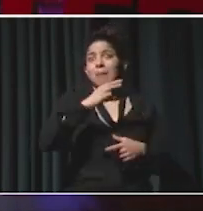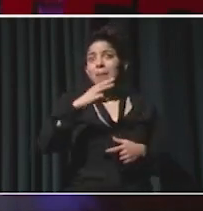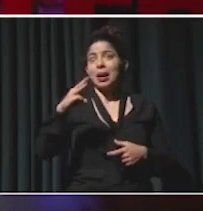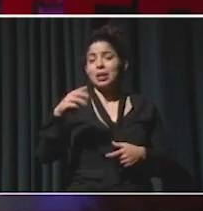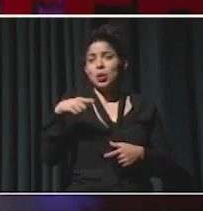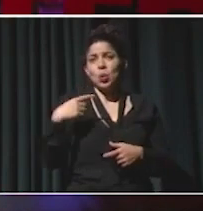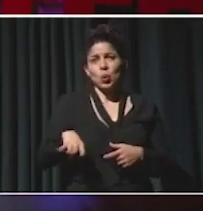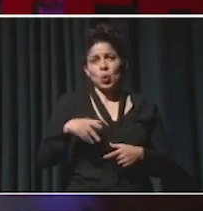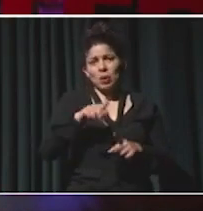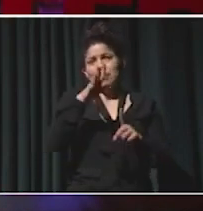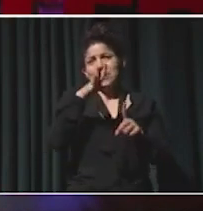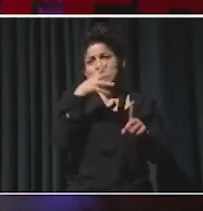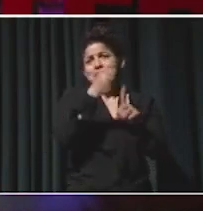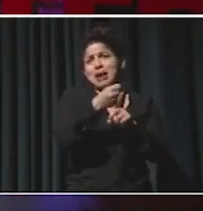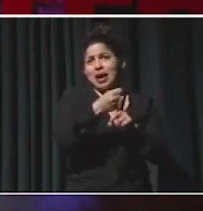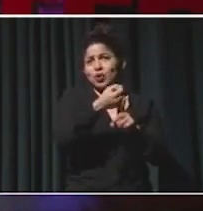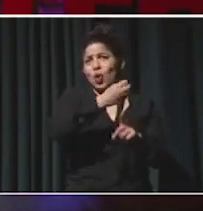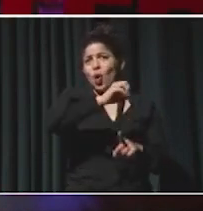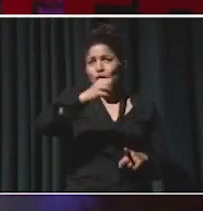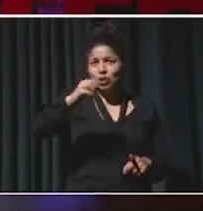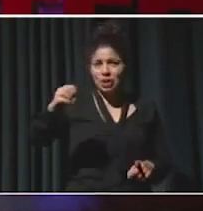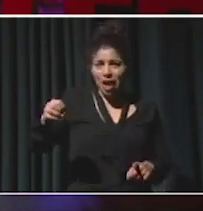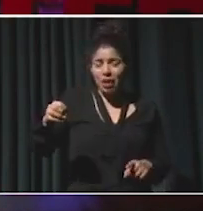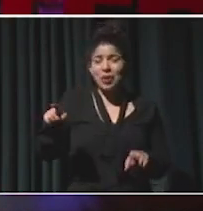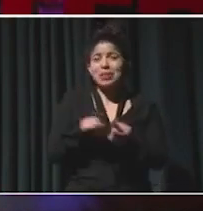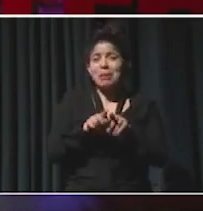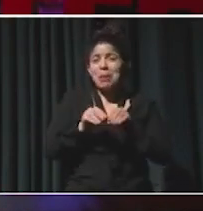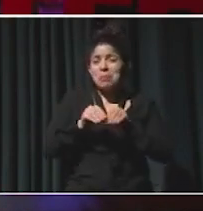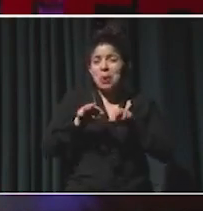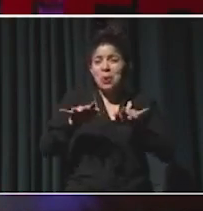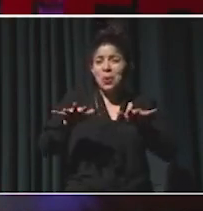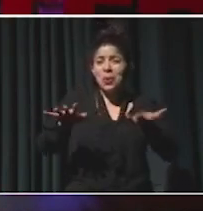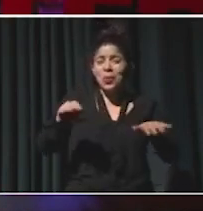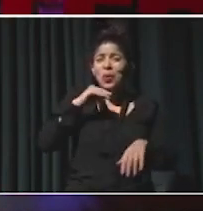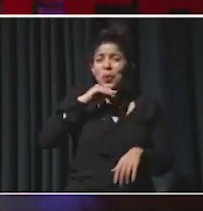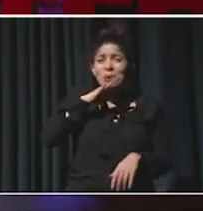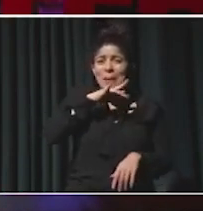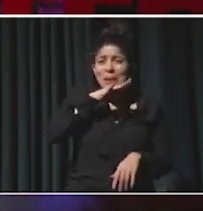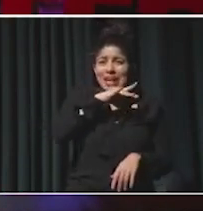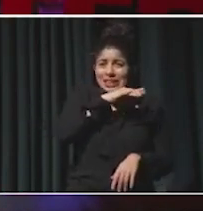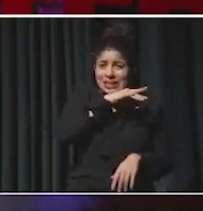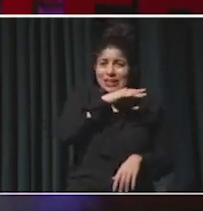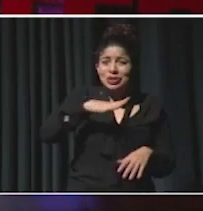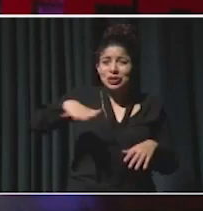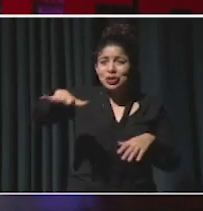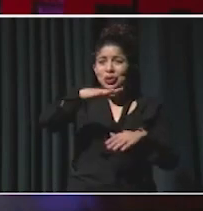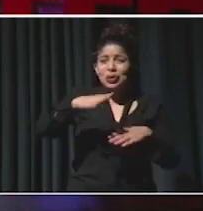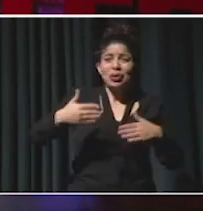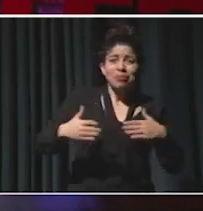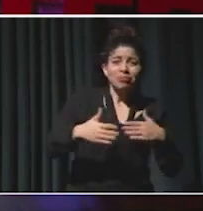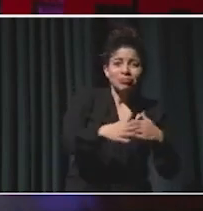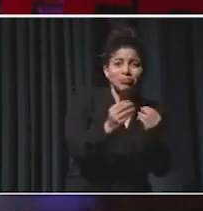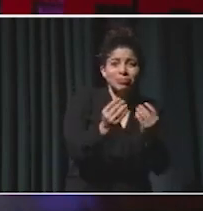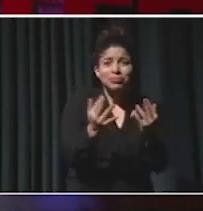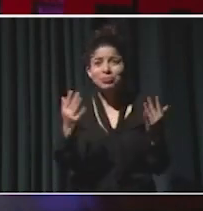océano y causa una ola de contaminación en el ecosistema marino.